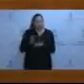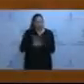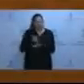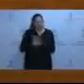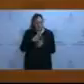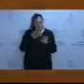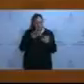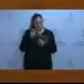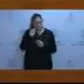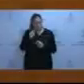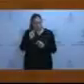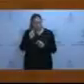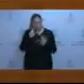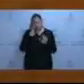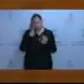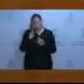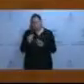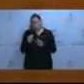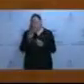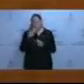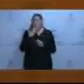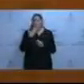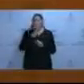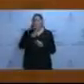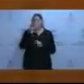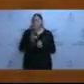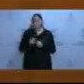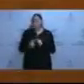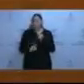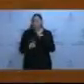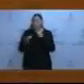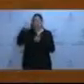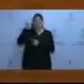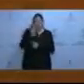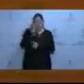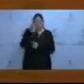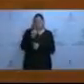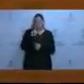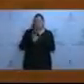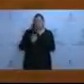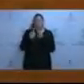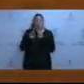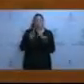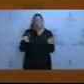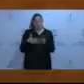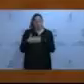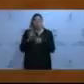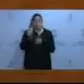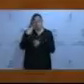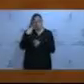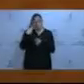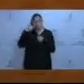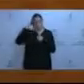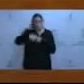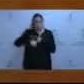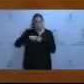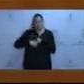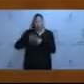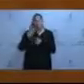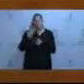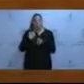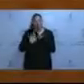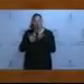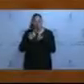La respuesta, en Mieres Norte había cerradas 2 consultas, en Mieres Sur había cerradas 2 consultas. Bueno, y así podemos seguir, ad